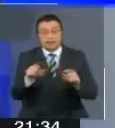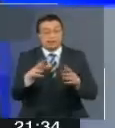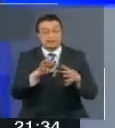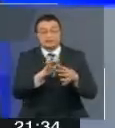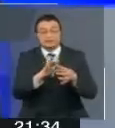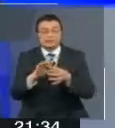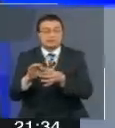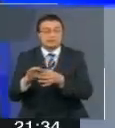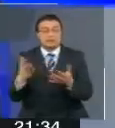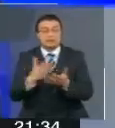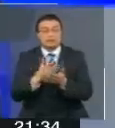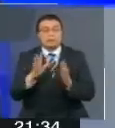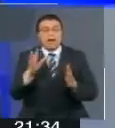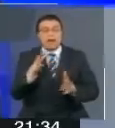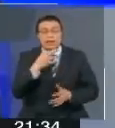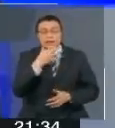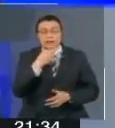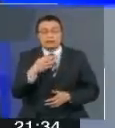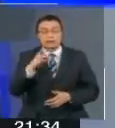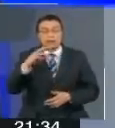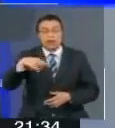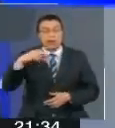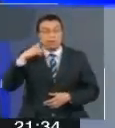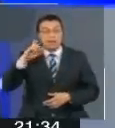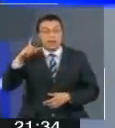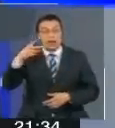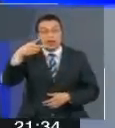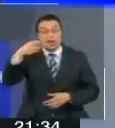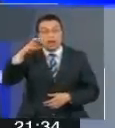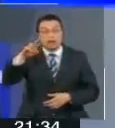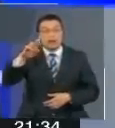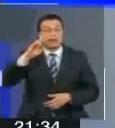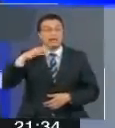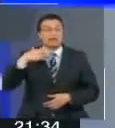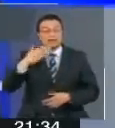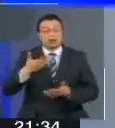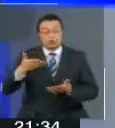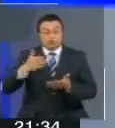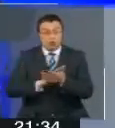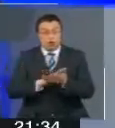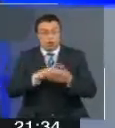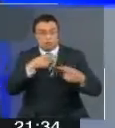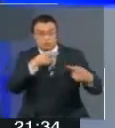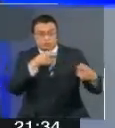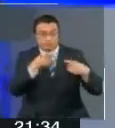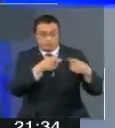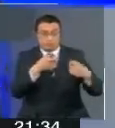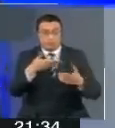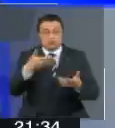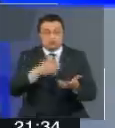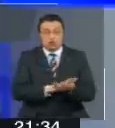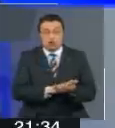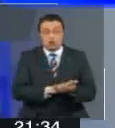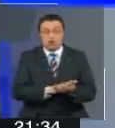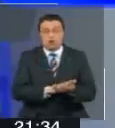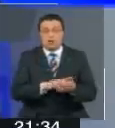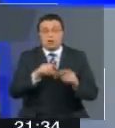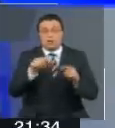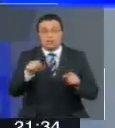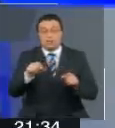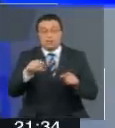hecho tan simple, Miguel Enríquez muere en combate, el